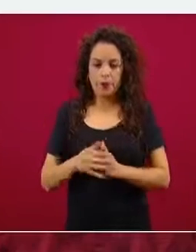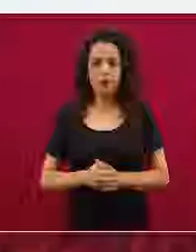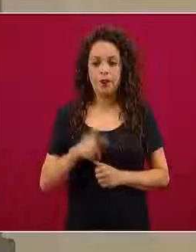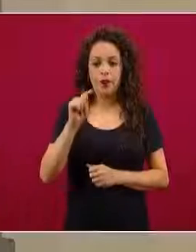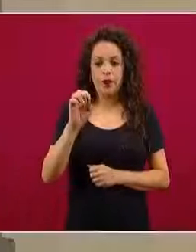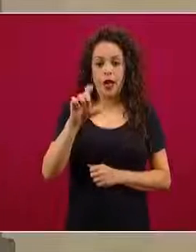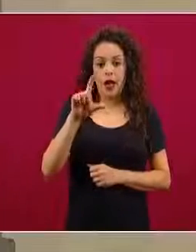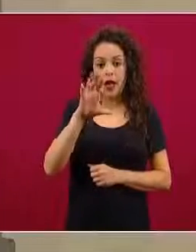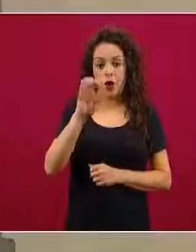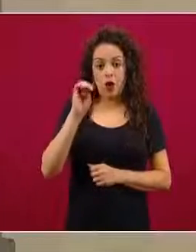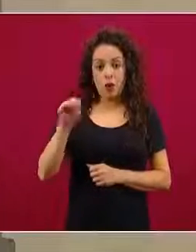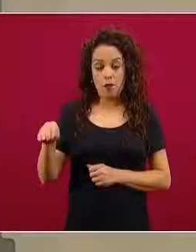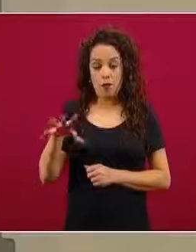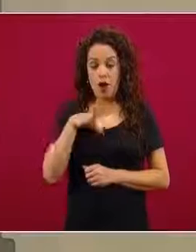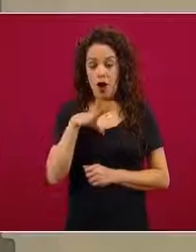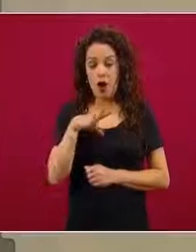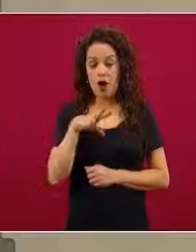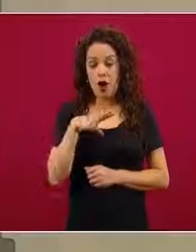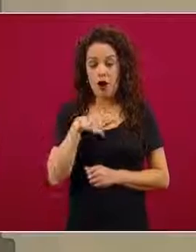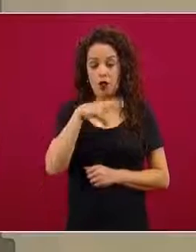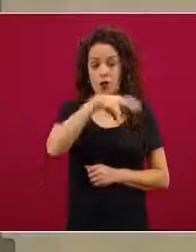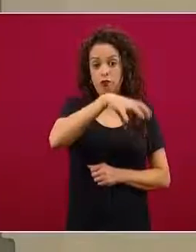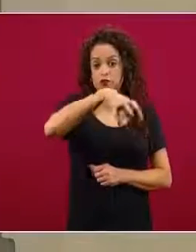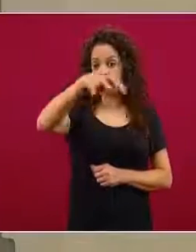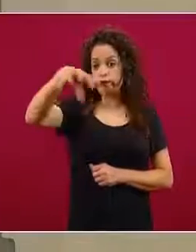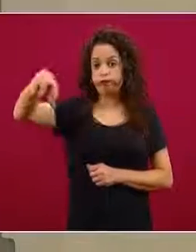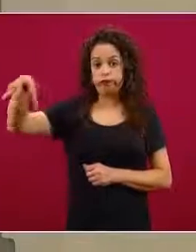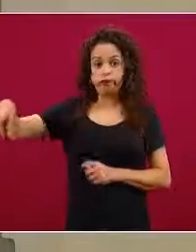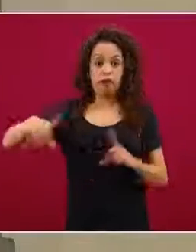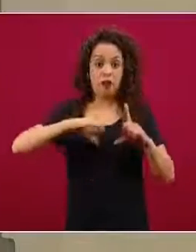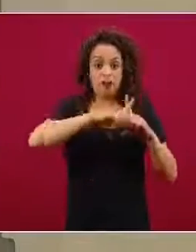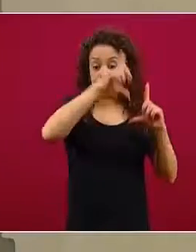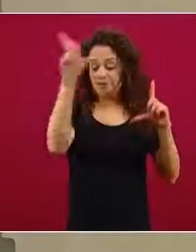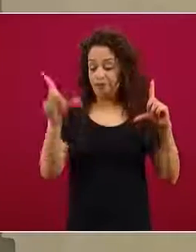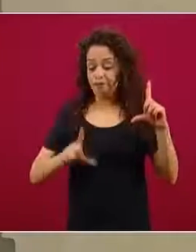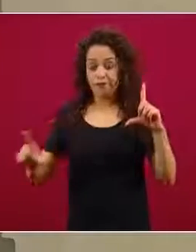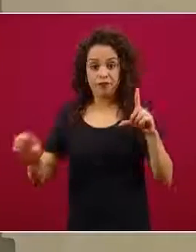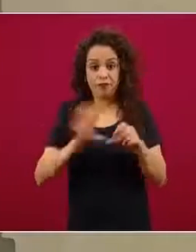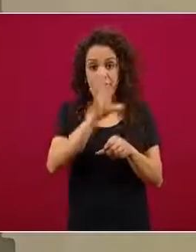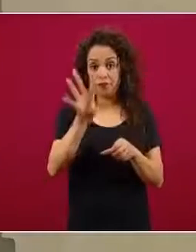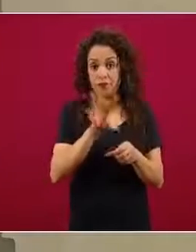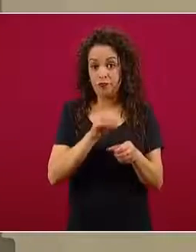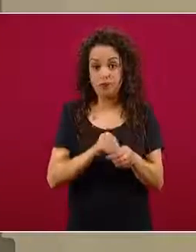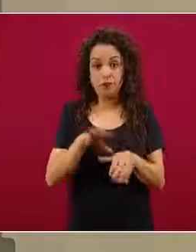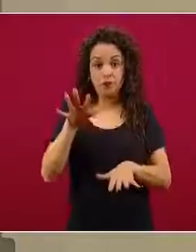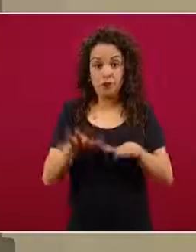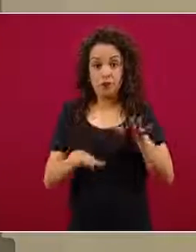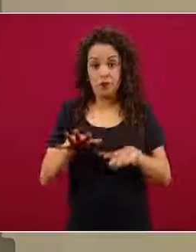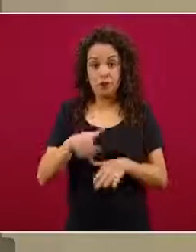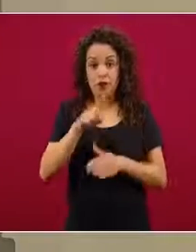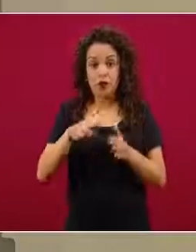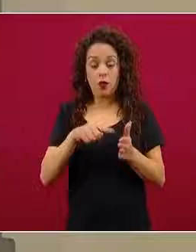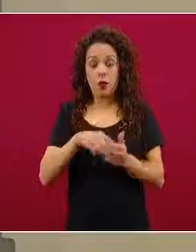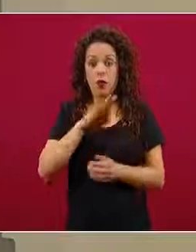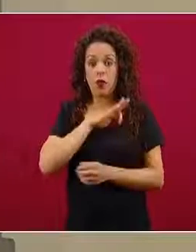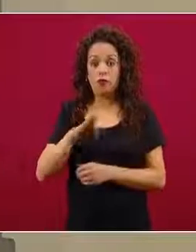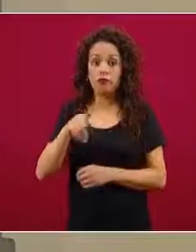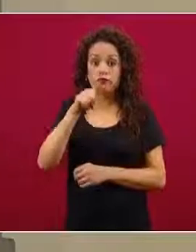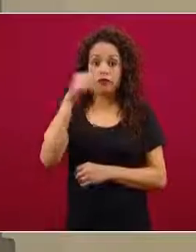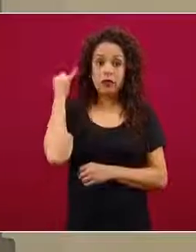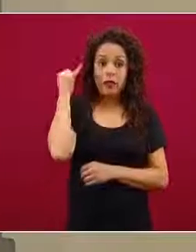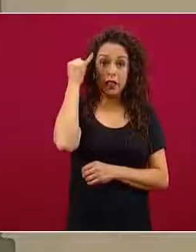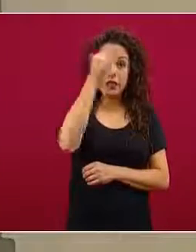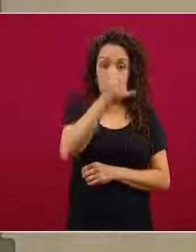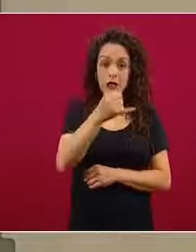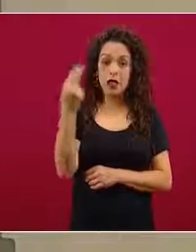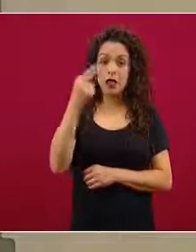Telecom tiene sucursales en toda la República, a veces en lugares donde hay que llegar en avioneta, donde